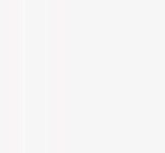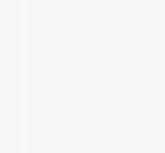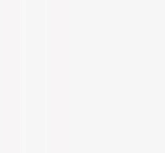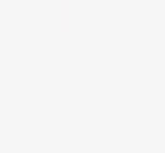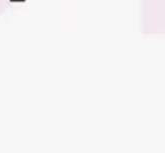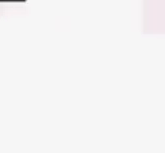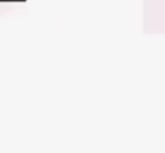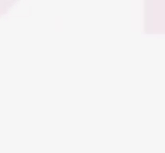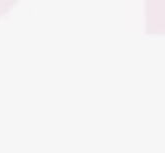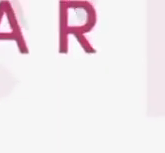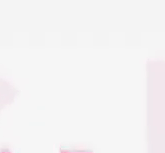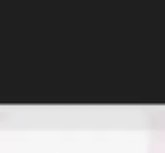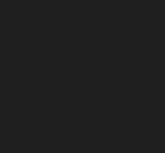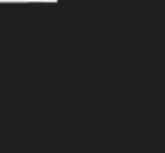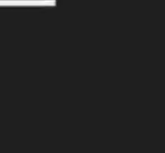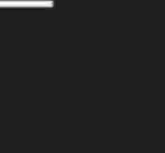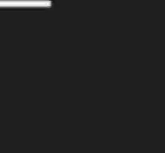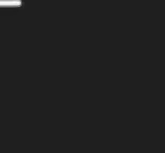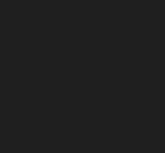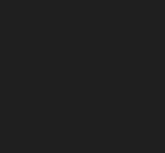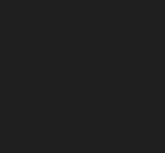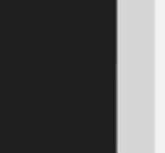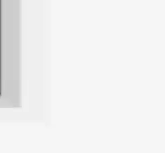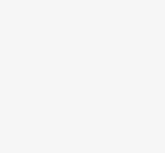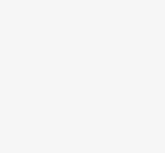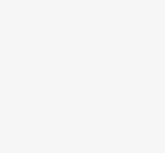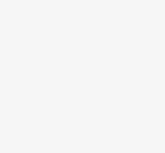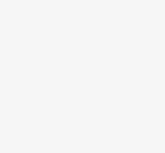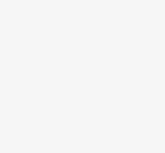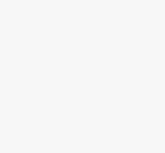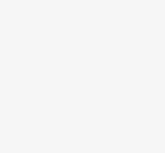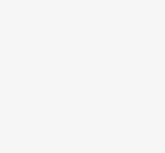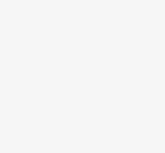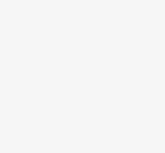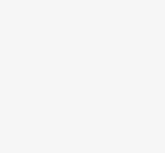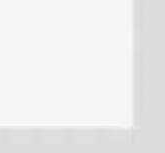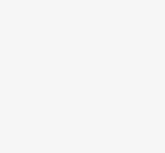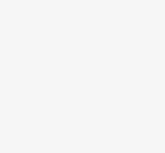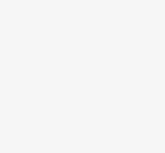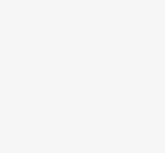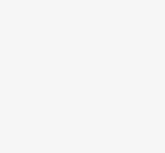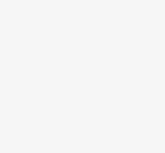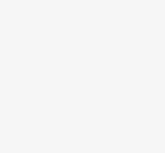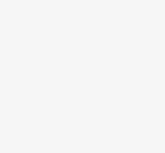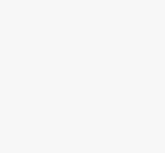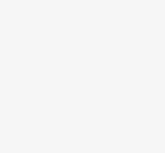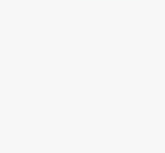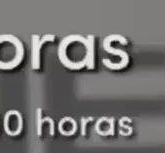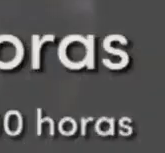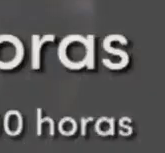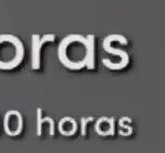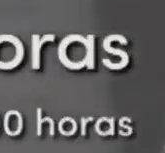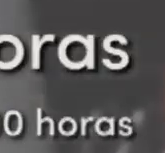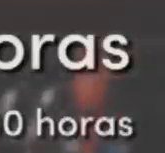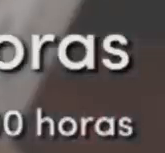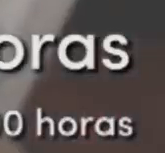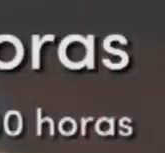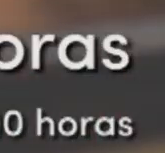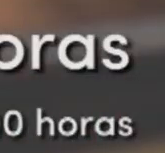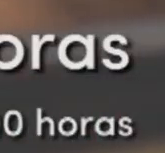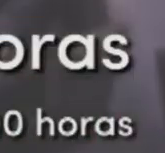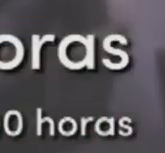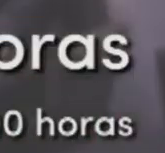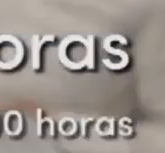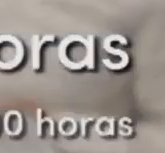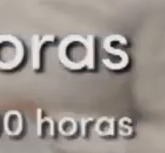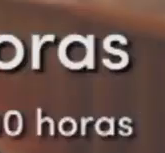Proponer, participar, decidir. Elecciones 2024. Texto y contexto. Todos los miércoles